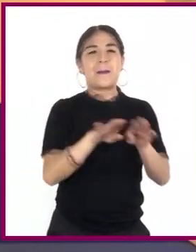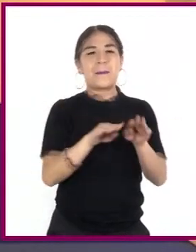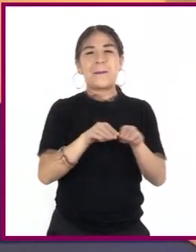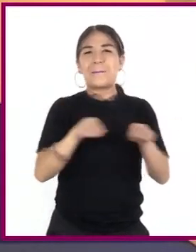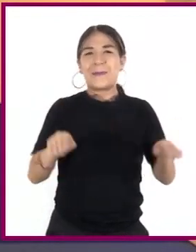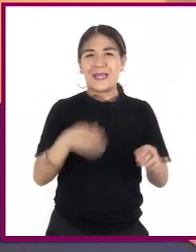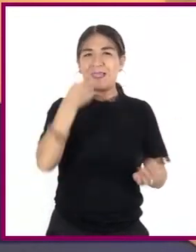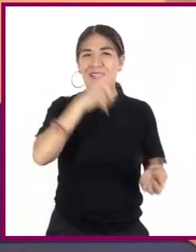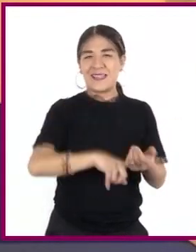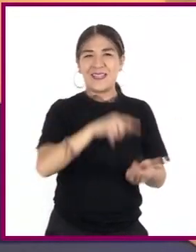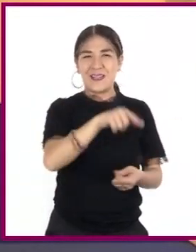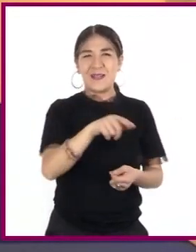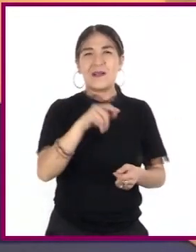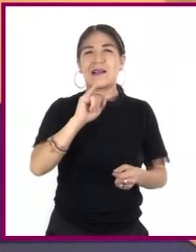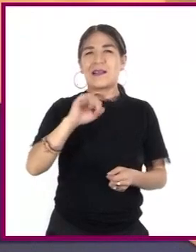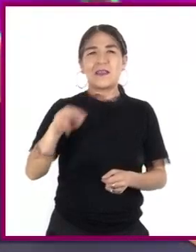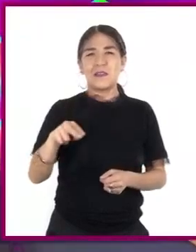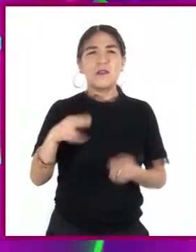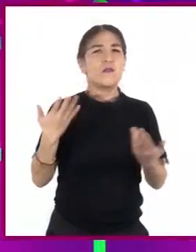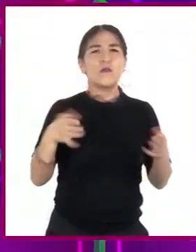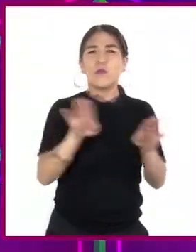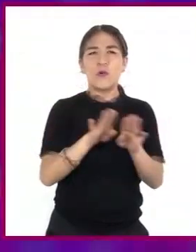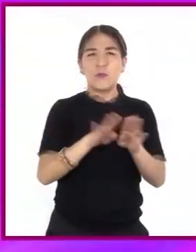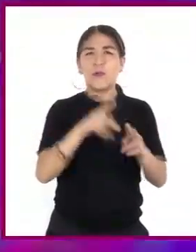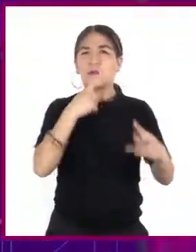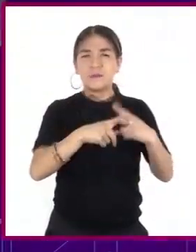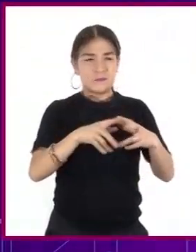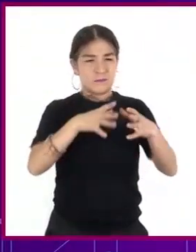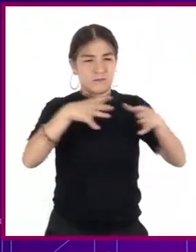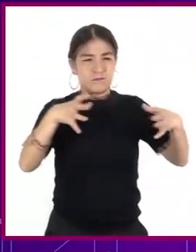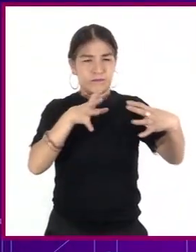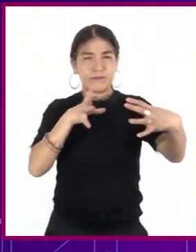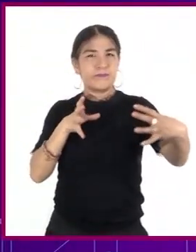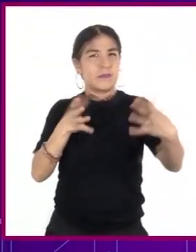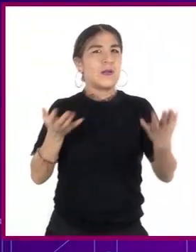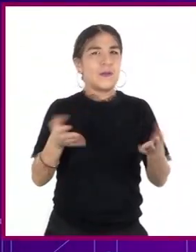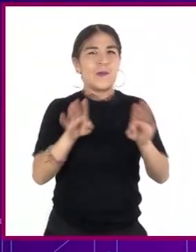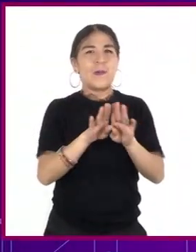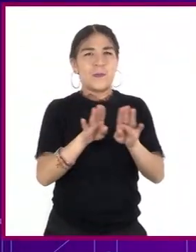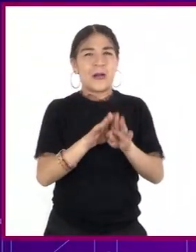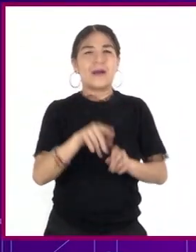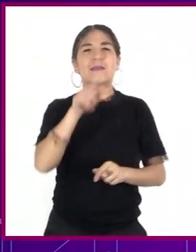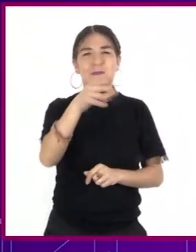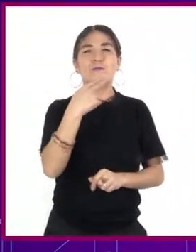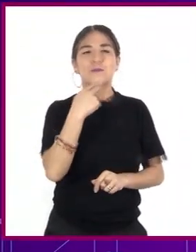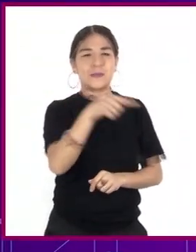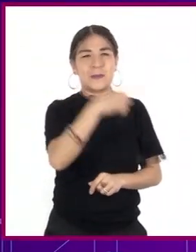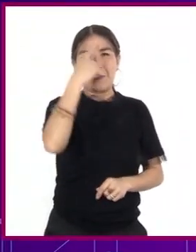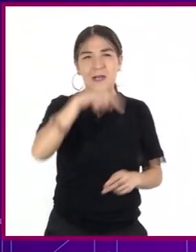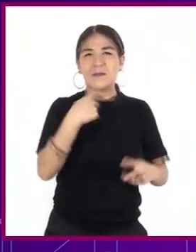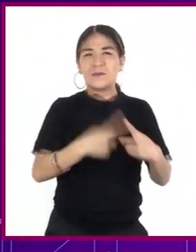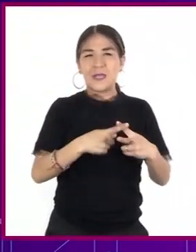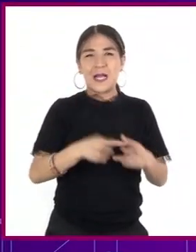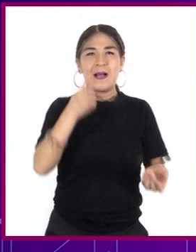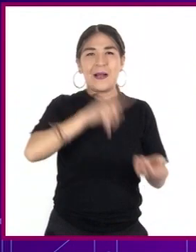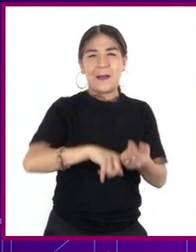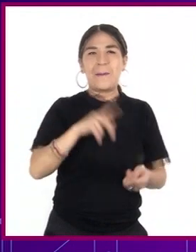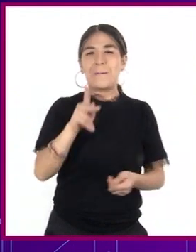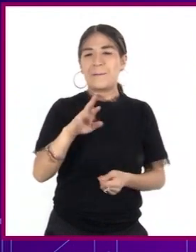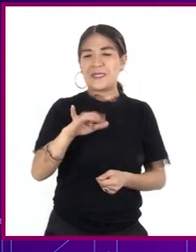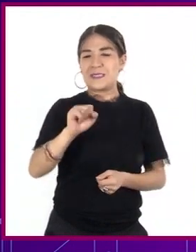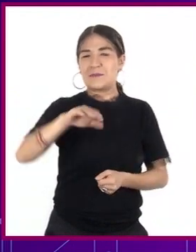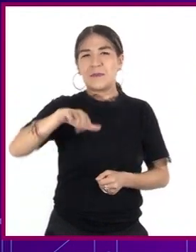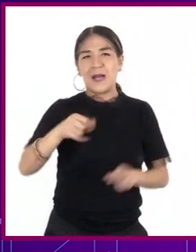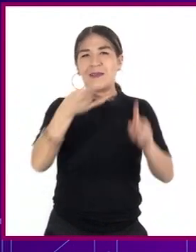pulgadas, ¿cómo se calcula el volumen? Haremos uso de la fórmula para calcular el volumen de un prisma